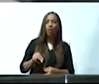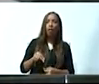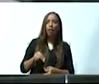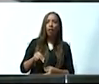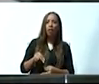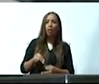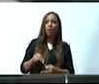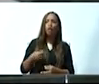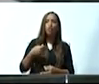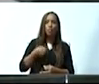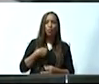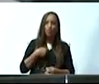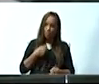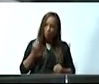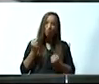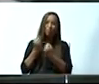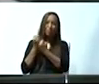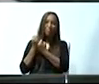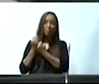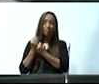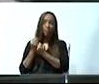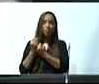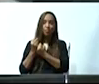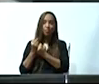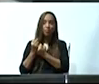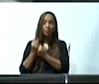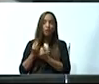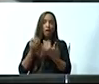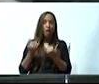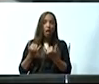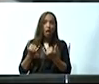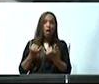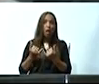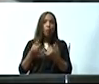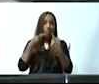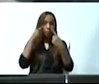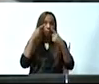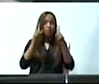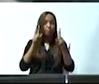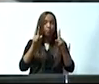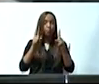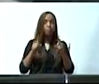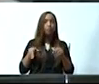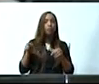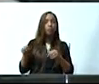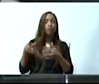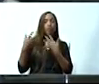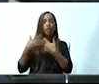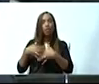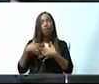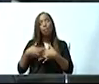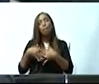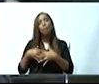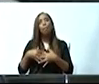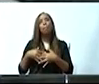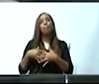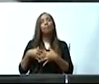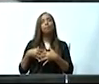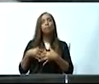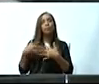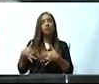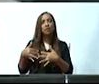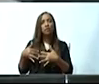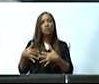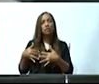que andan rondando casi 500 millones de dólares al año entre venta de energía y el ahorro que esta central